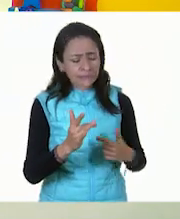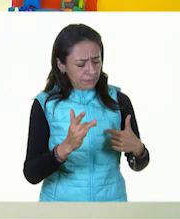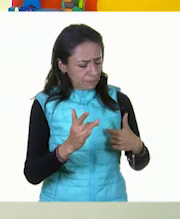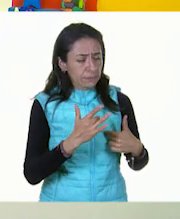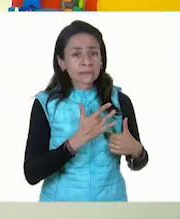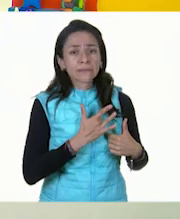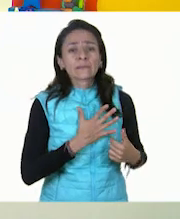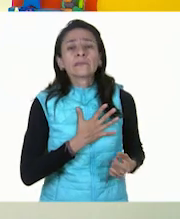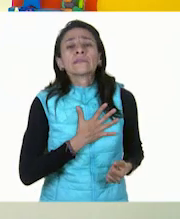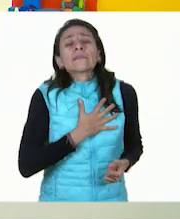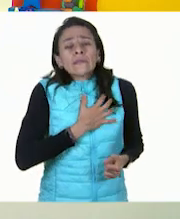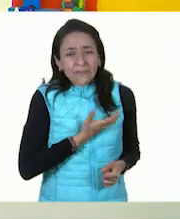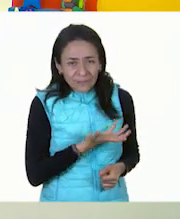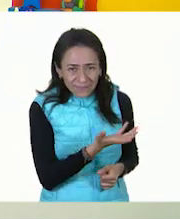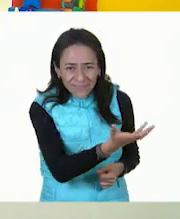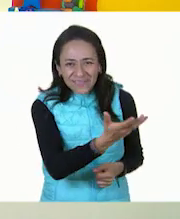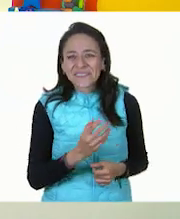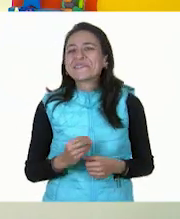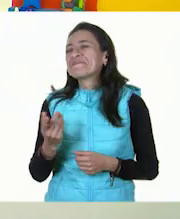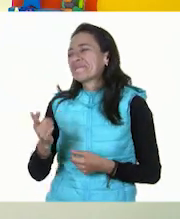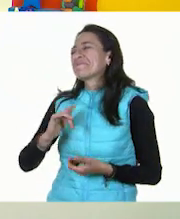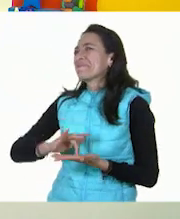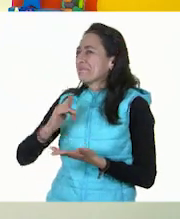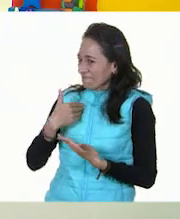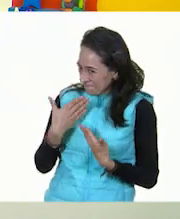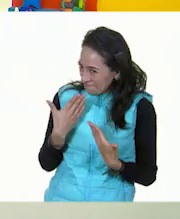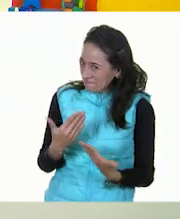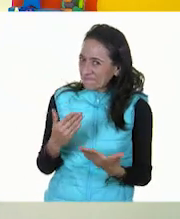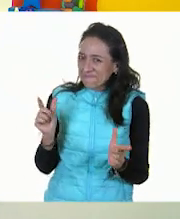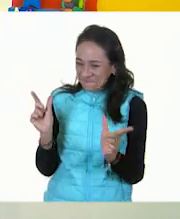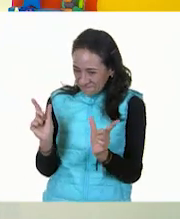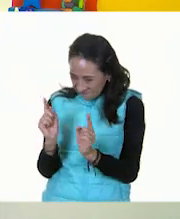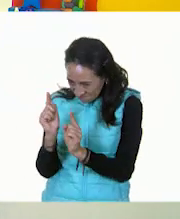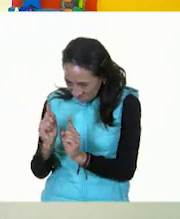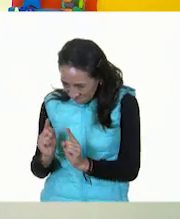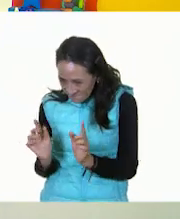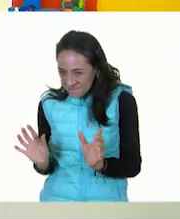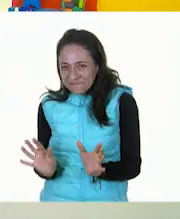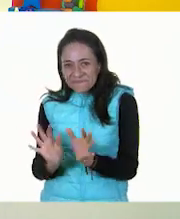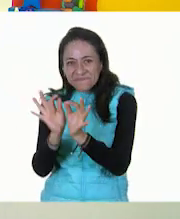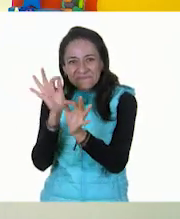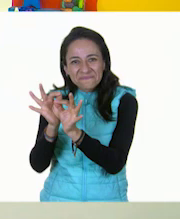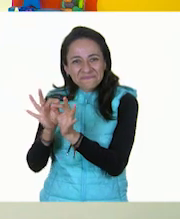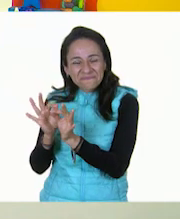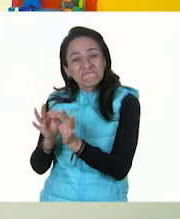Muchas gracias, me la pasé muy bien, aprendí mucho y fue muy divertido hacer rimas contigo.